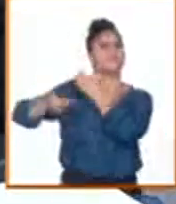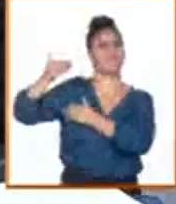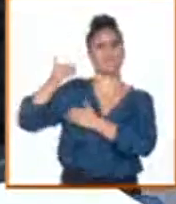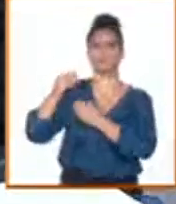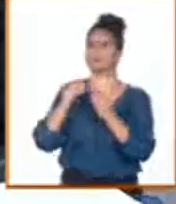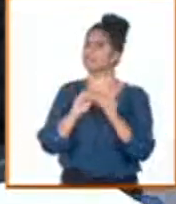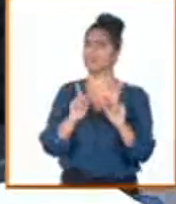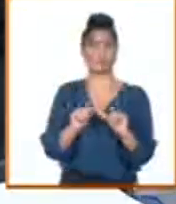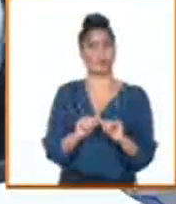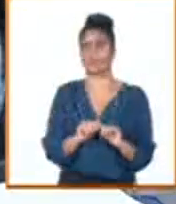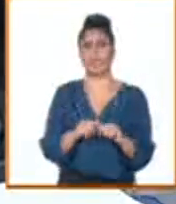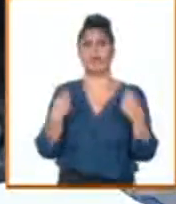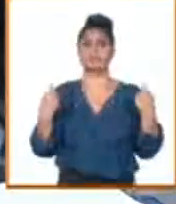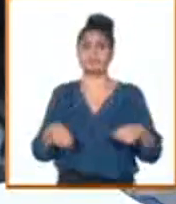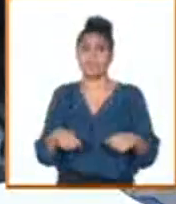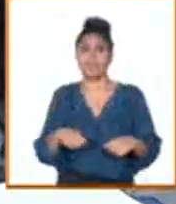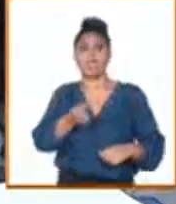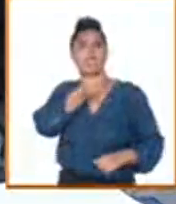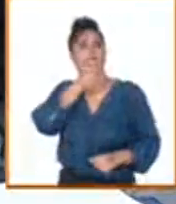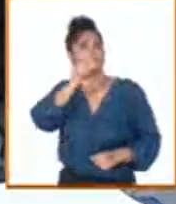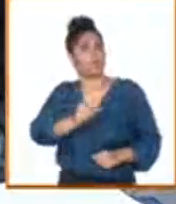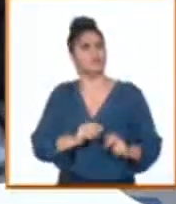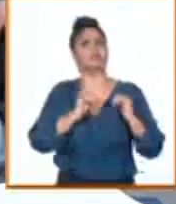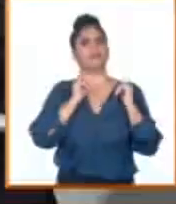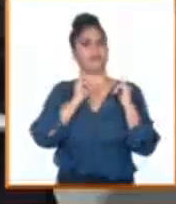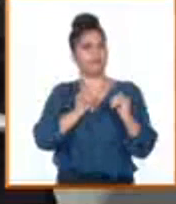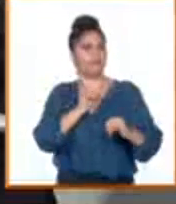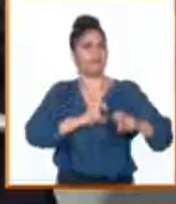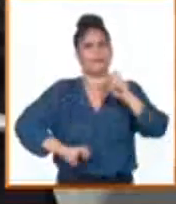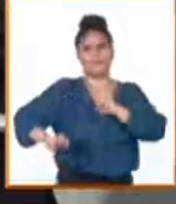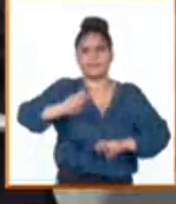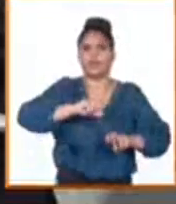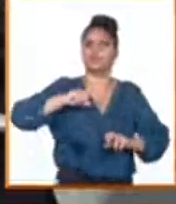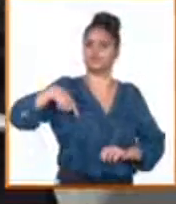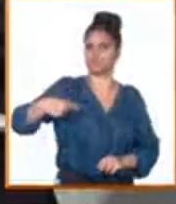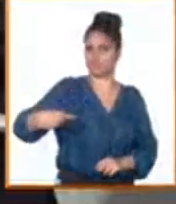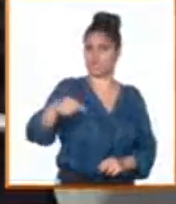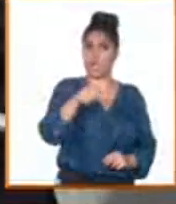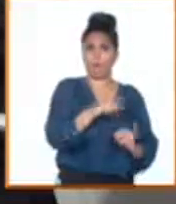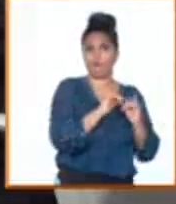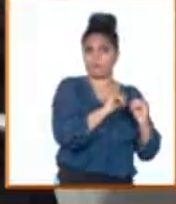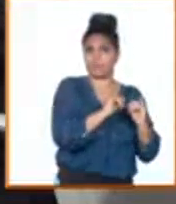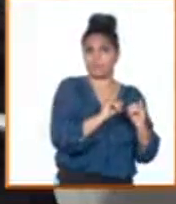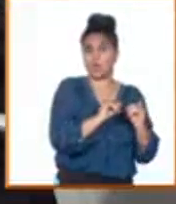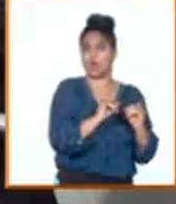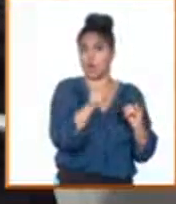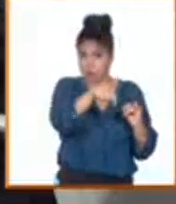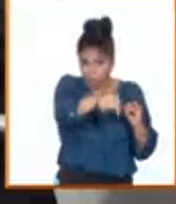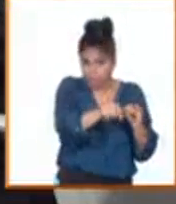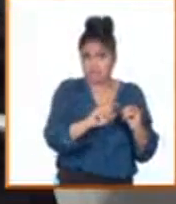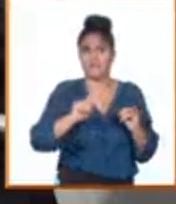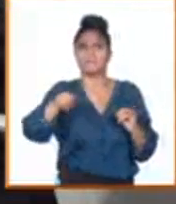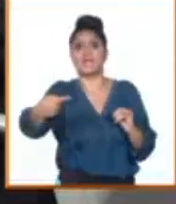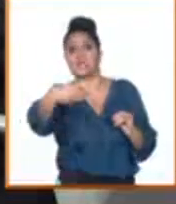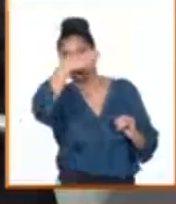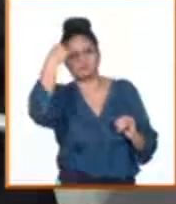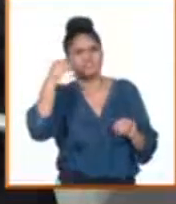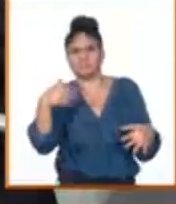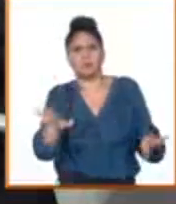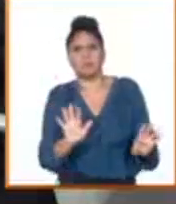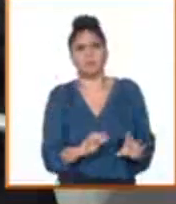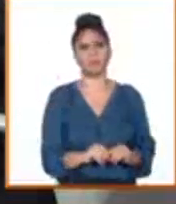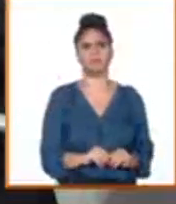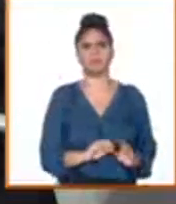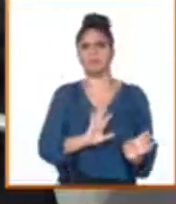muy dinámico. Lo que hoy es una noticia, se cree y perece muy rápido. Lo que hoy es una noticia, mañana es el olvido. Lo que ahora mismo usted no enfrente con